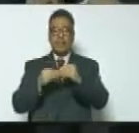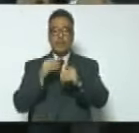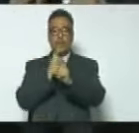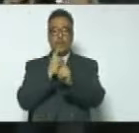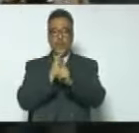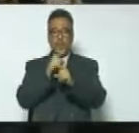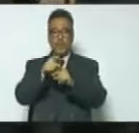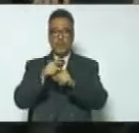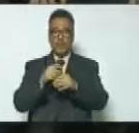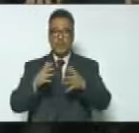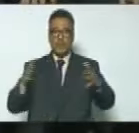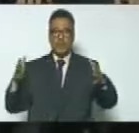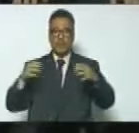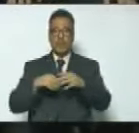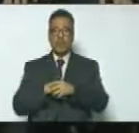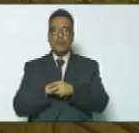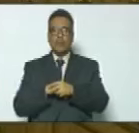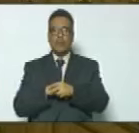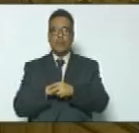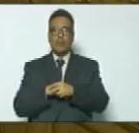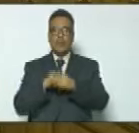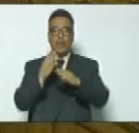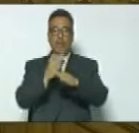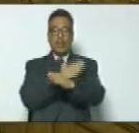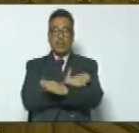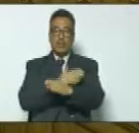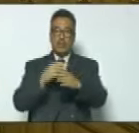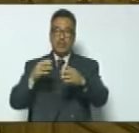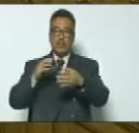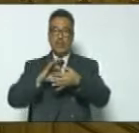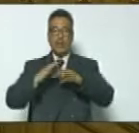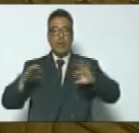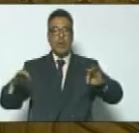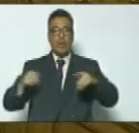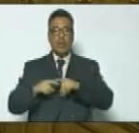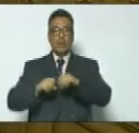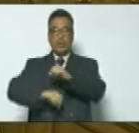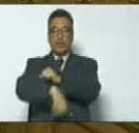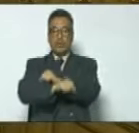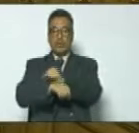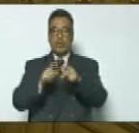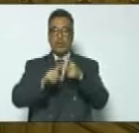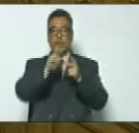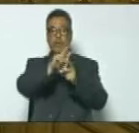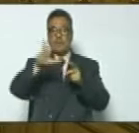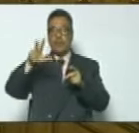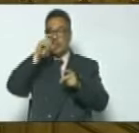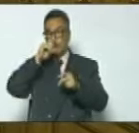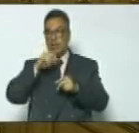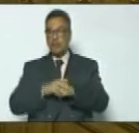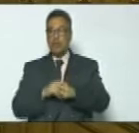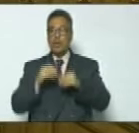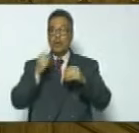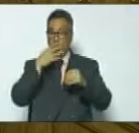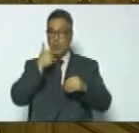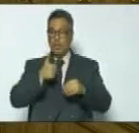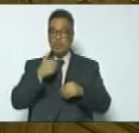campeonato del preolímpico de fútbol sub-23.